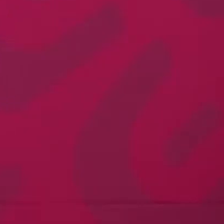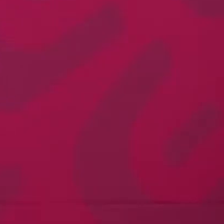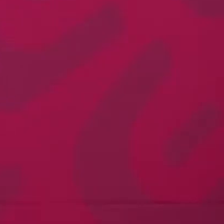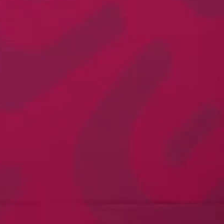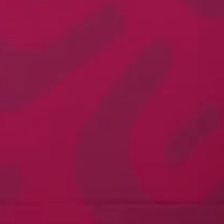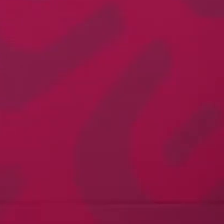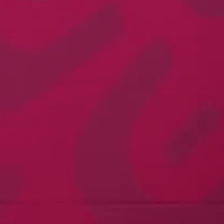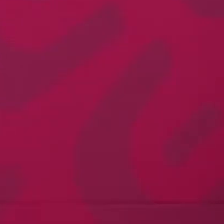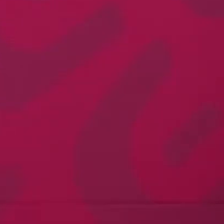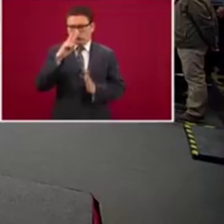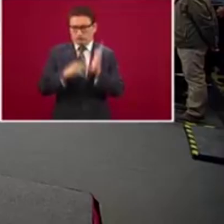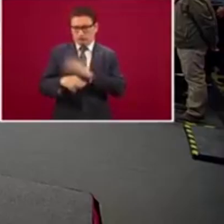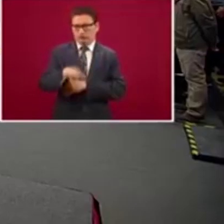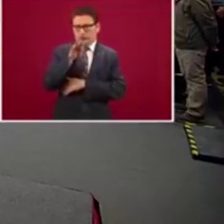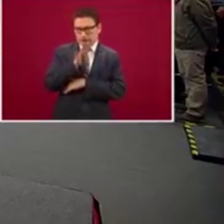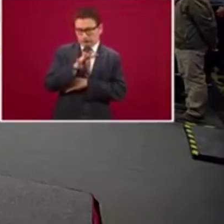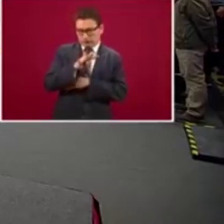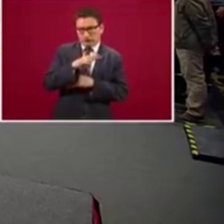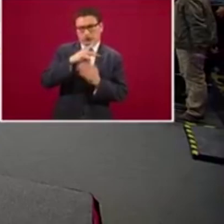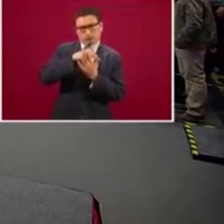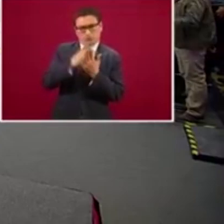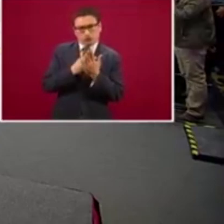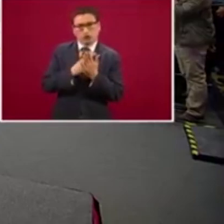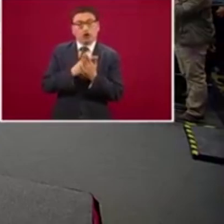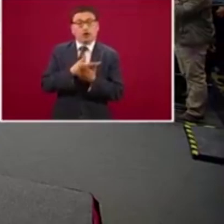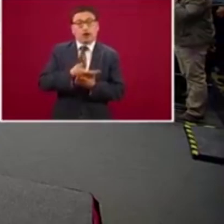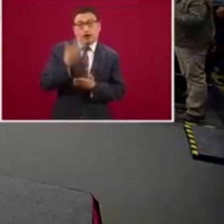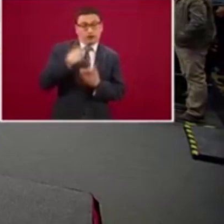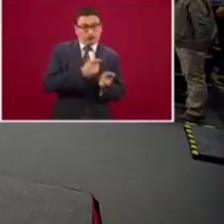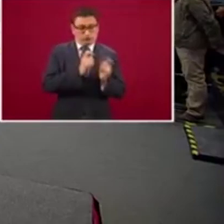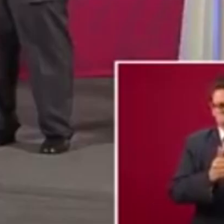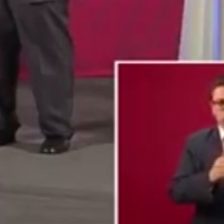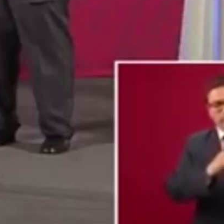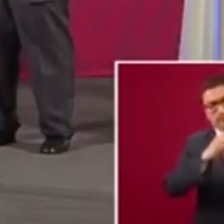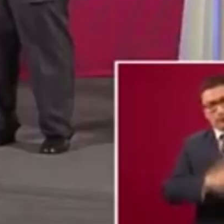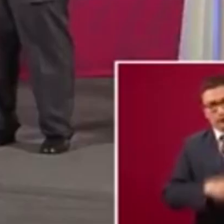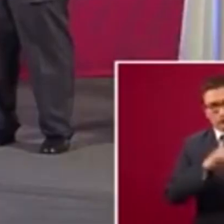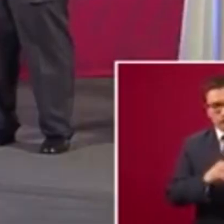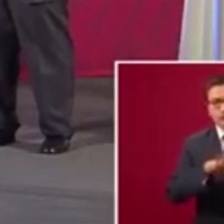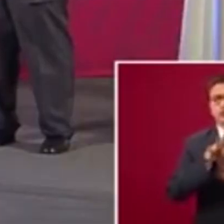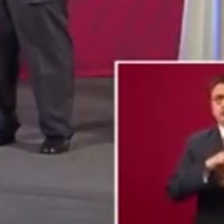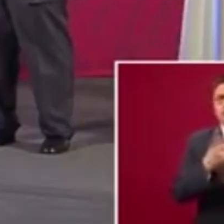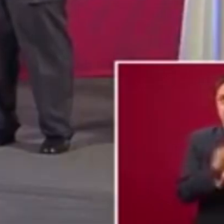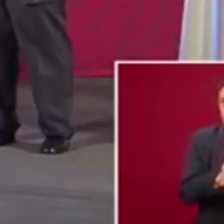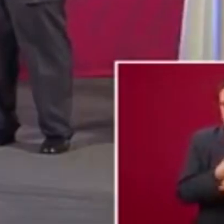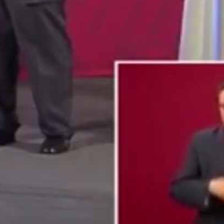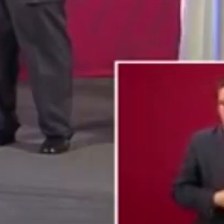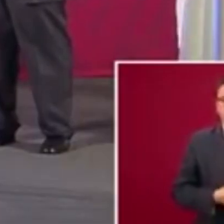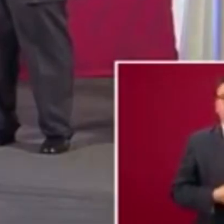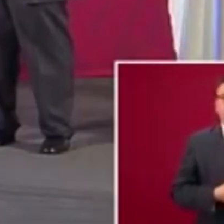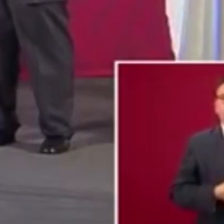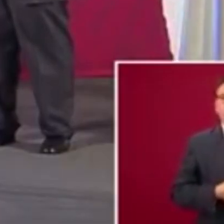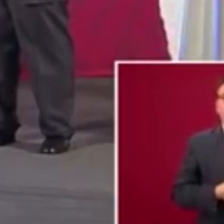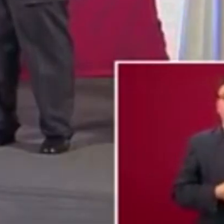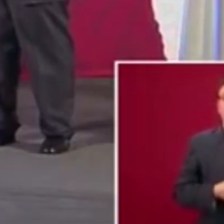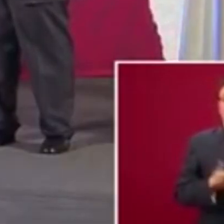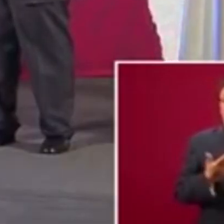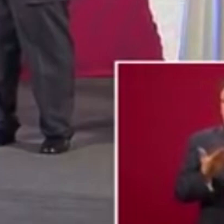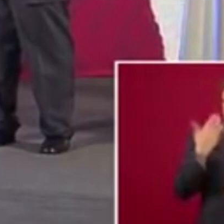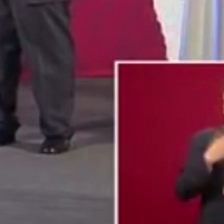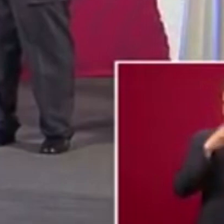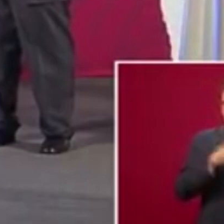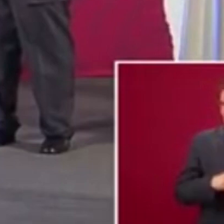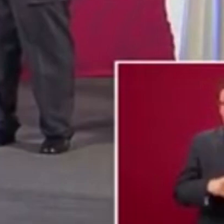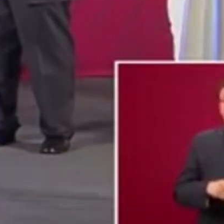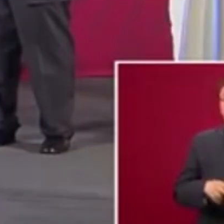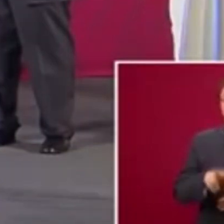en el que se ofrece un supuesto apoyo para tramitar la tarjeta para el bienestar, que además remite a un sitio que no corresponde a ninguno de los